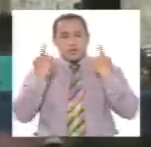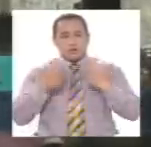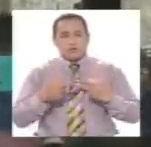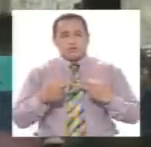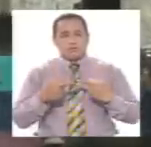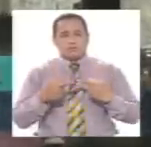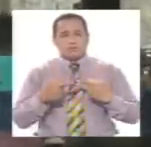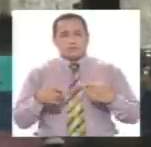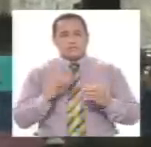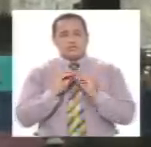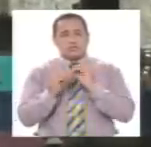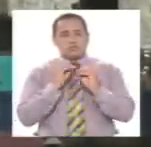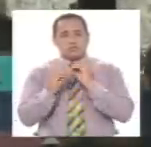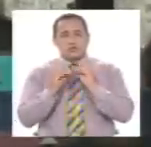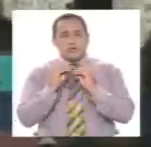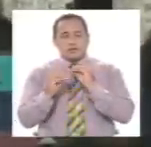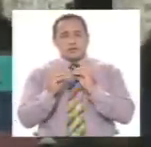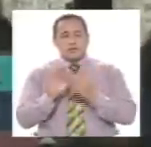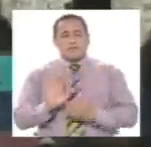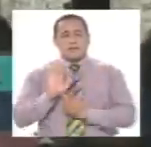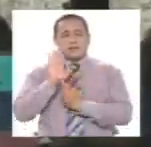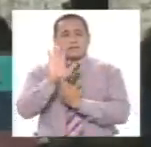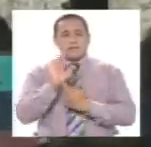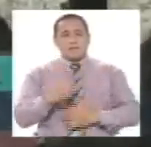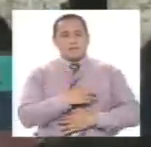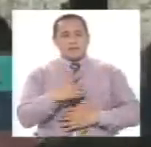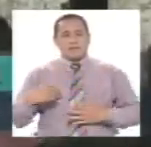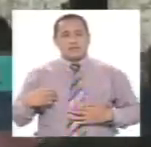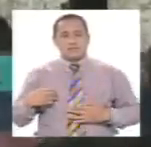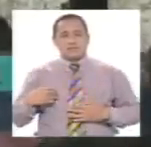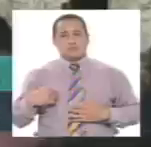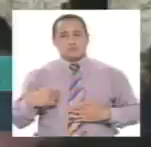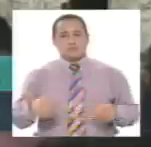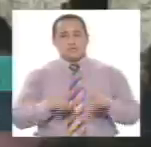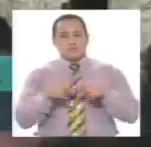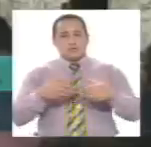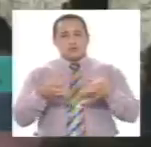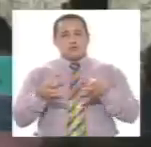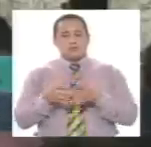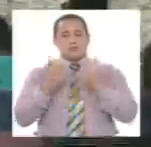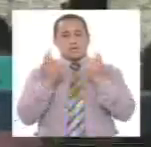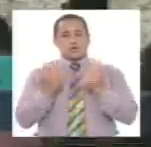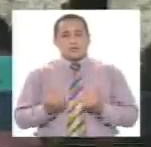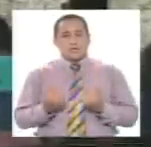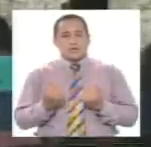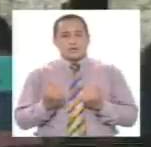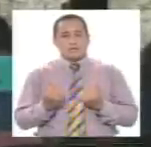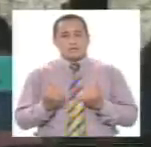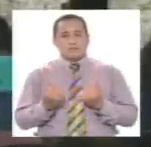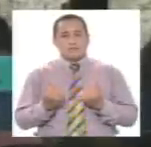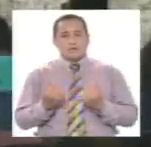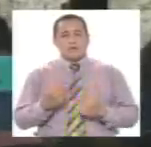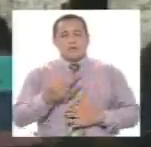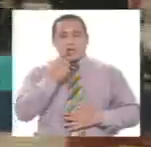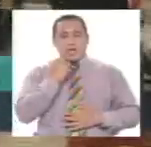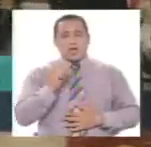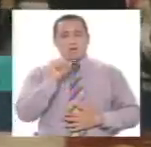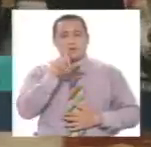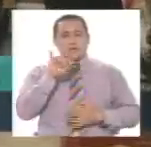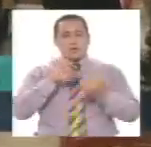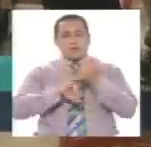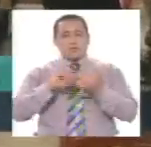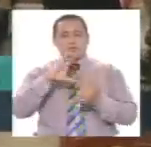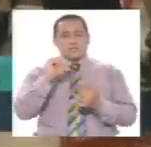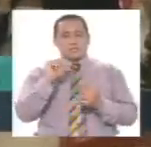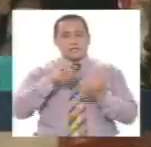acordado, se resuelve nombrar ministro de Estado en el despacho de Economía al señor Luis Miguel